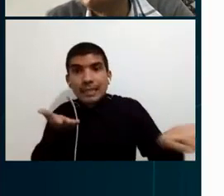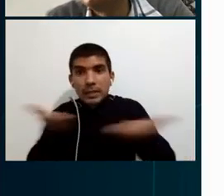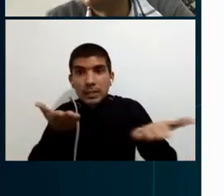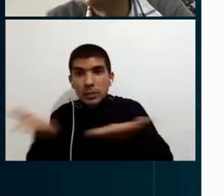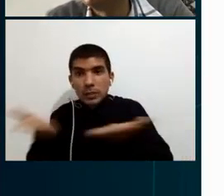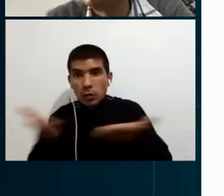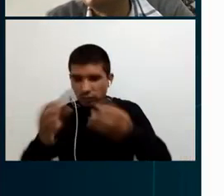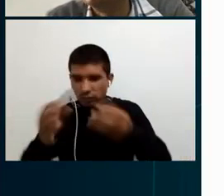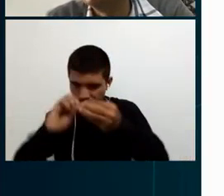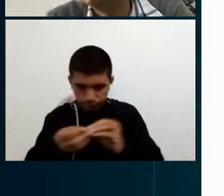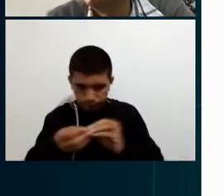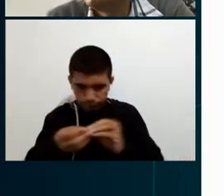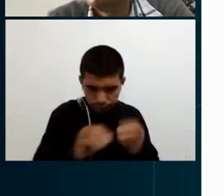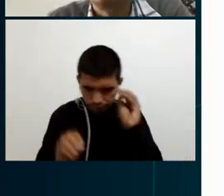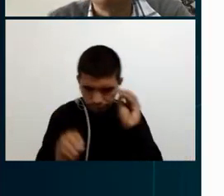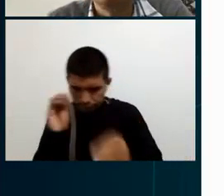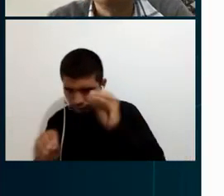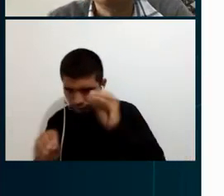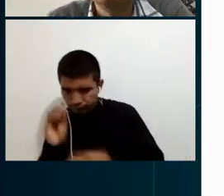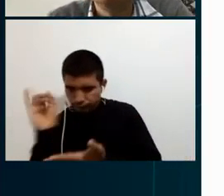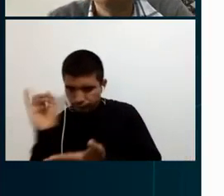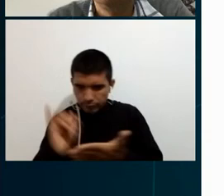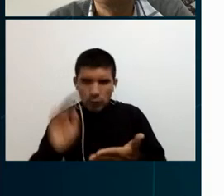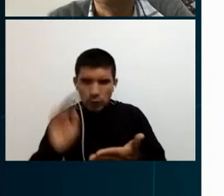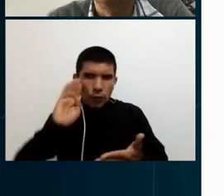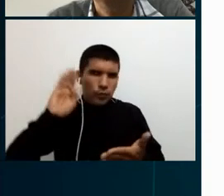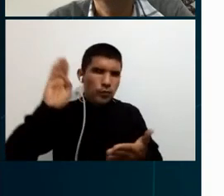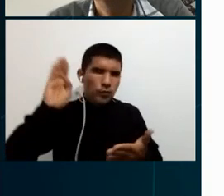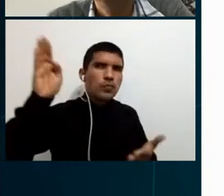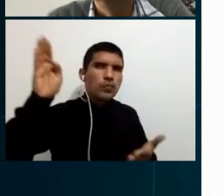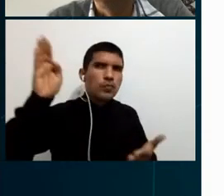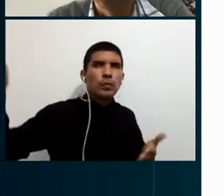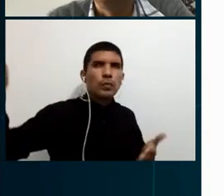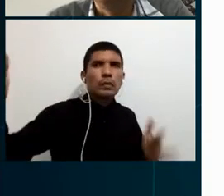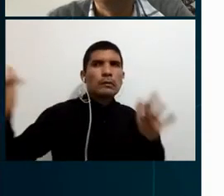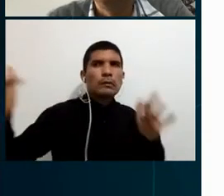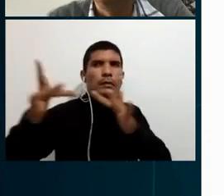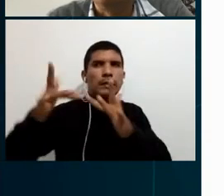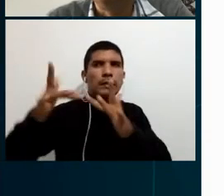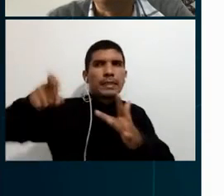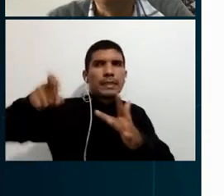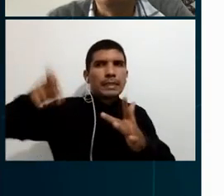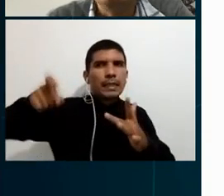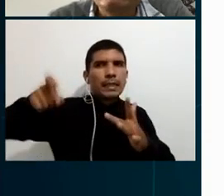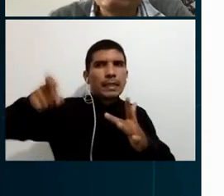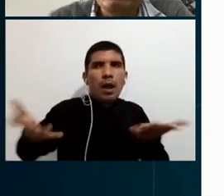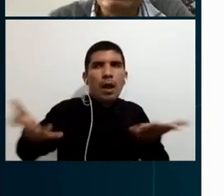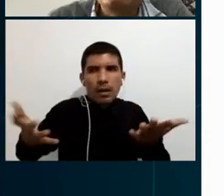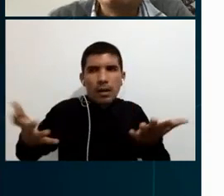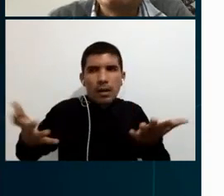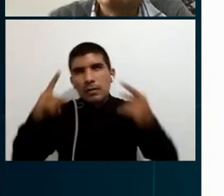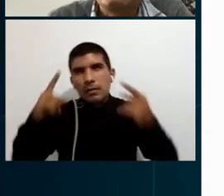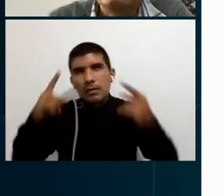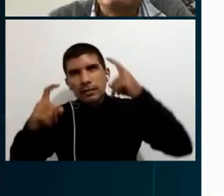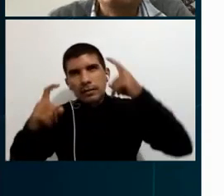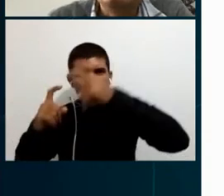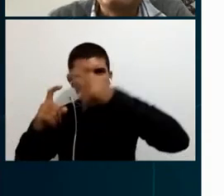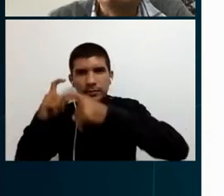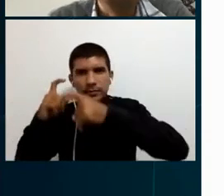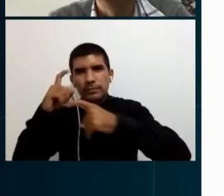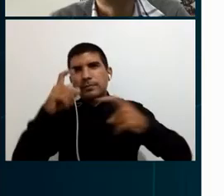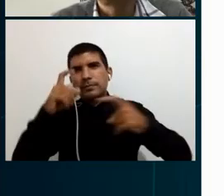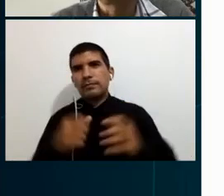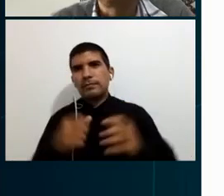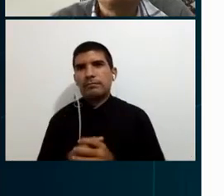donde seguramente todos esos atributos y muchos más, porque esa es una lista muy cortica, van a salir y van a ser los pilares sobre los cuales hagamos